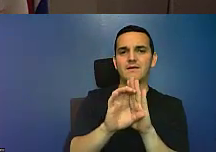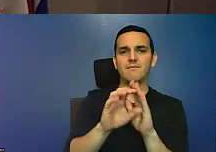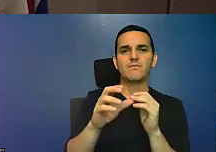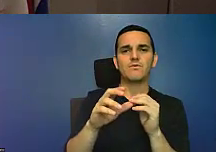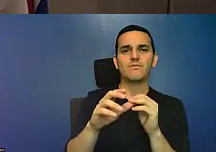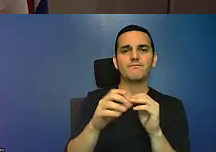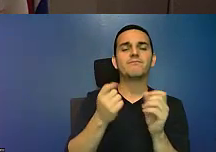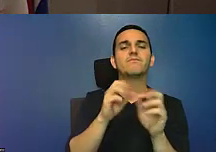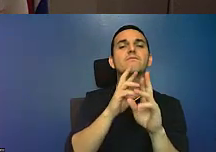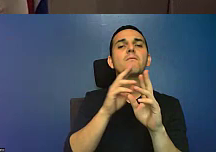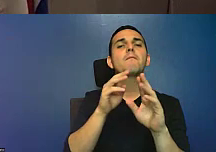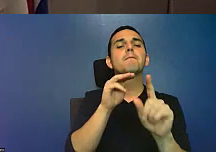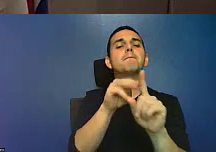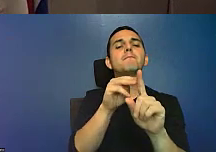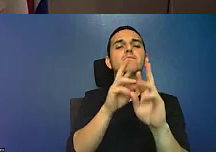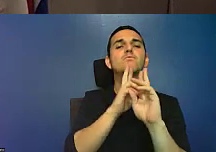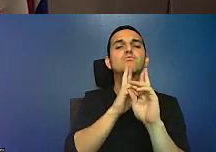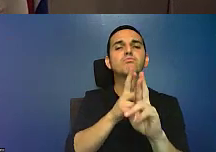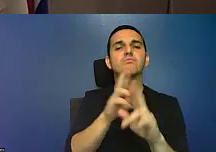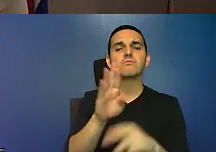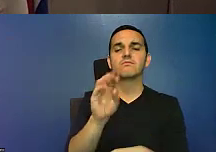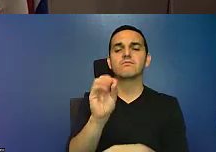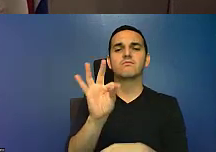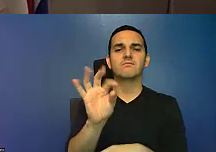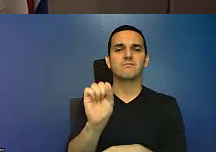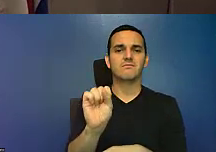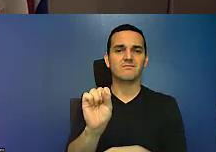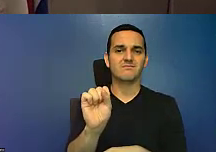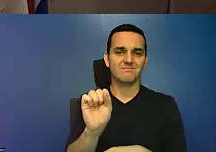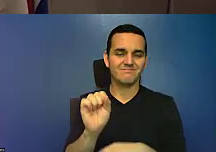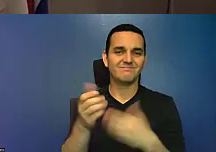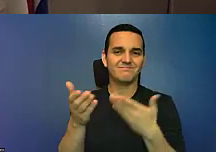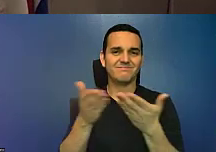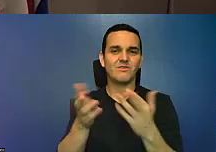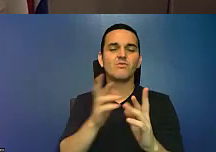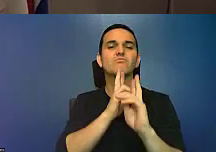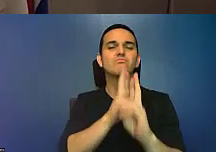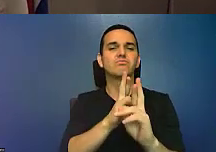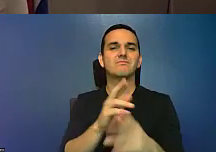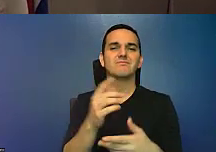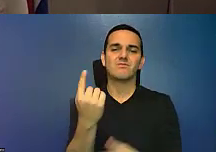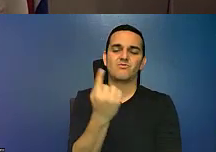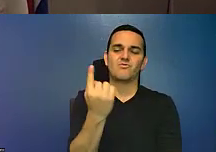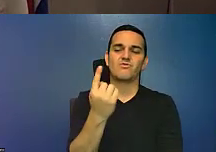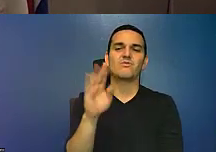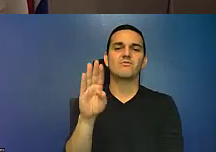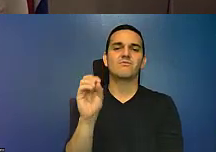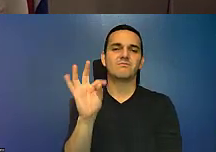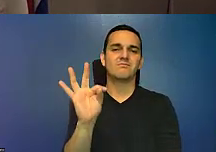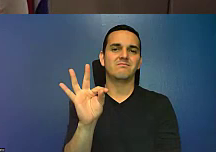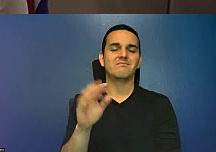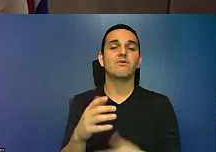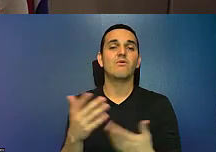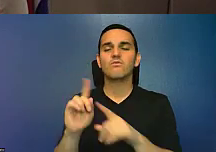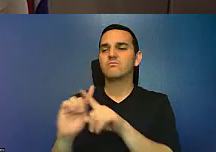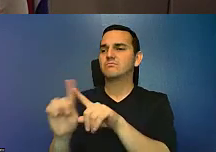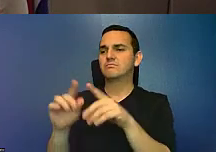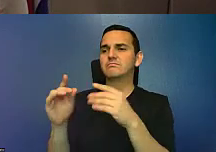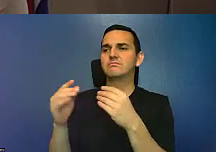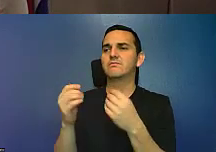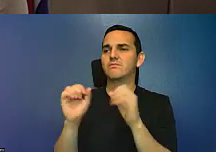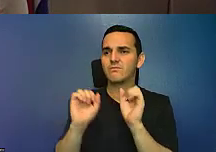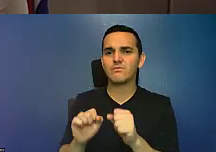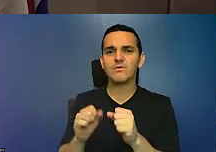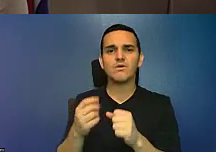consultas, o eventualmente robots de servicios que podemos adquirir en las diferentes tiendas para uso doméstico.